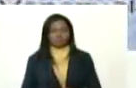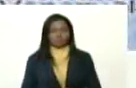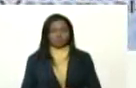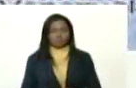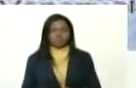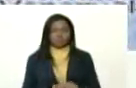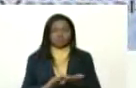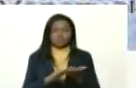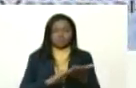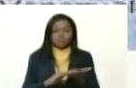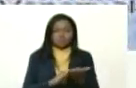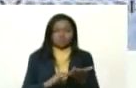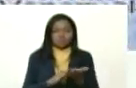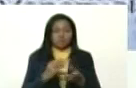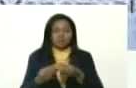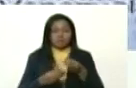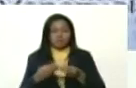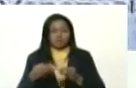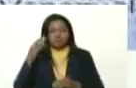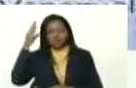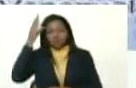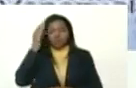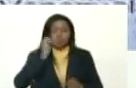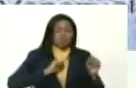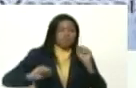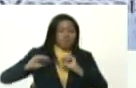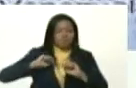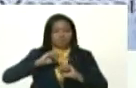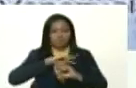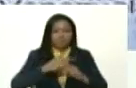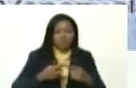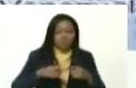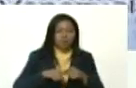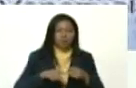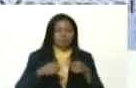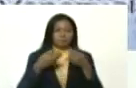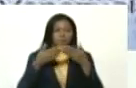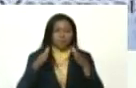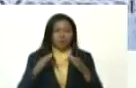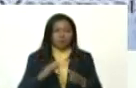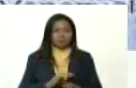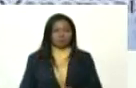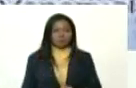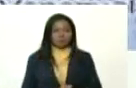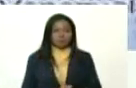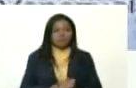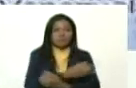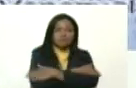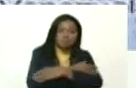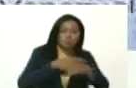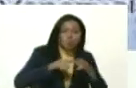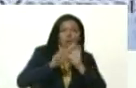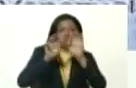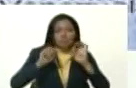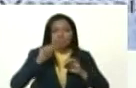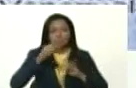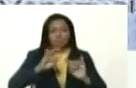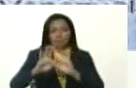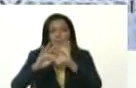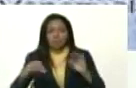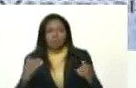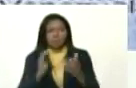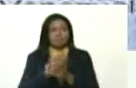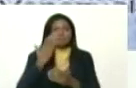Resolviendo, creando conciencia, movilizando, fortaleciendo el poder popular y abrazando, abrazando a la